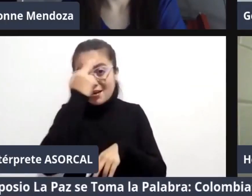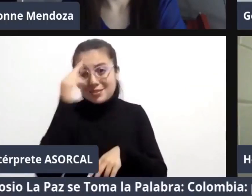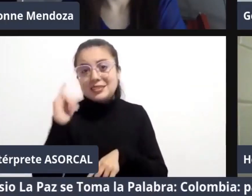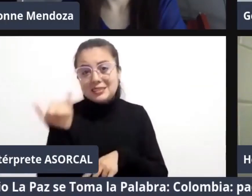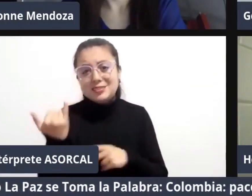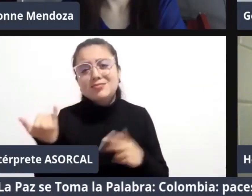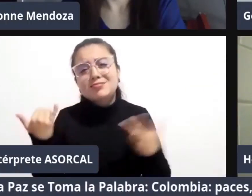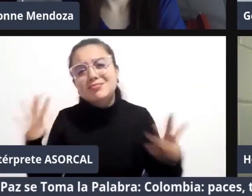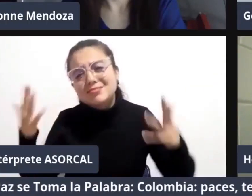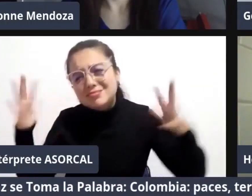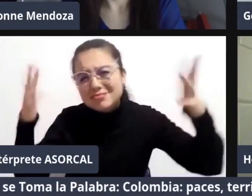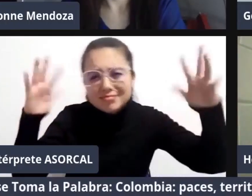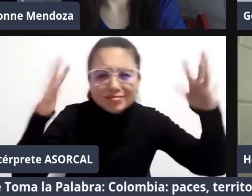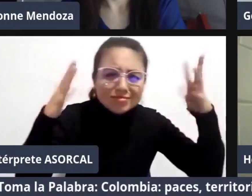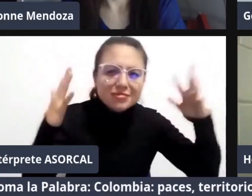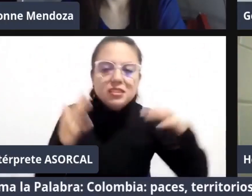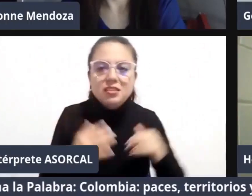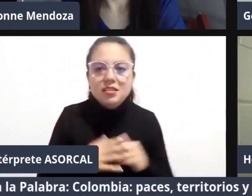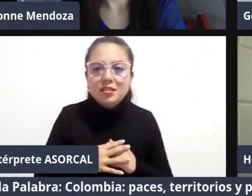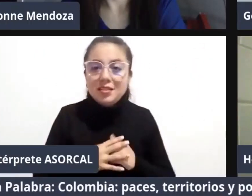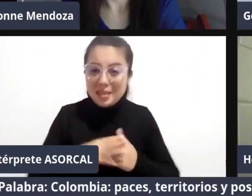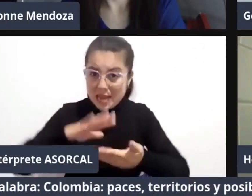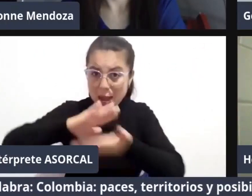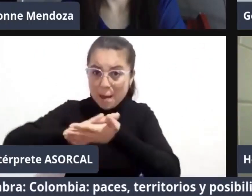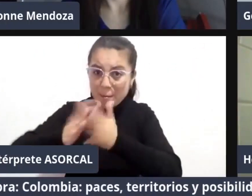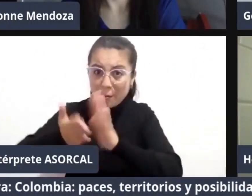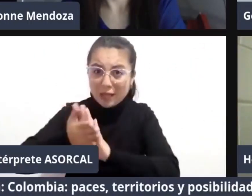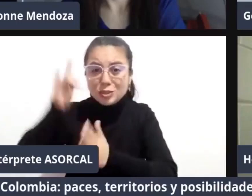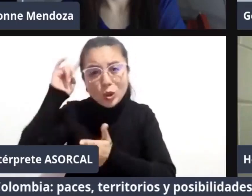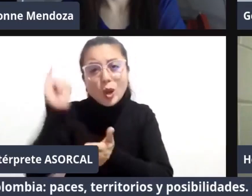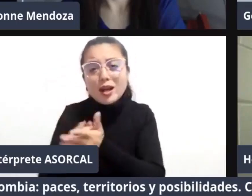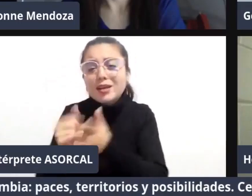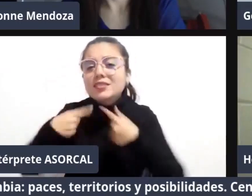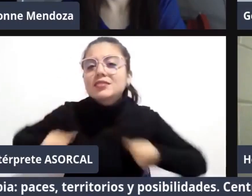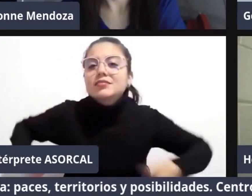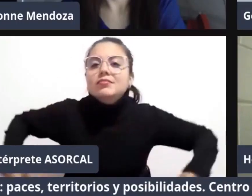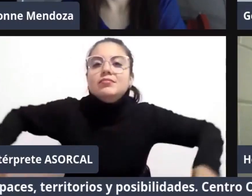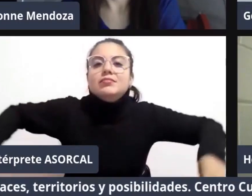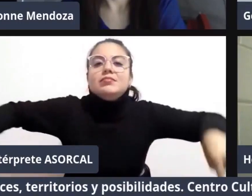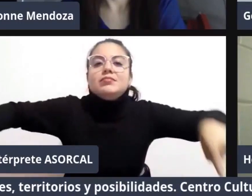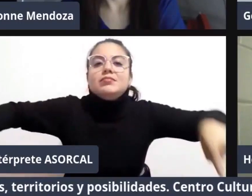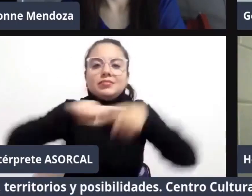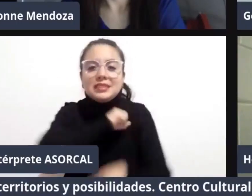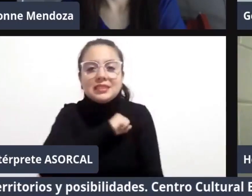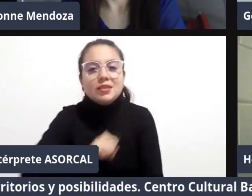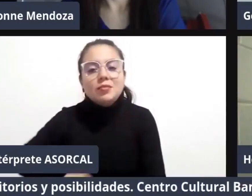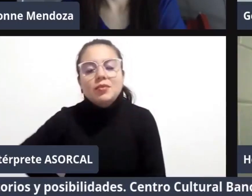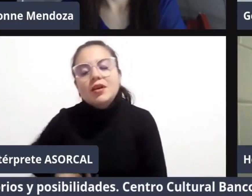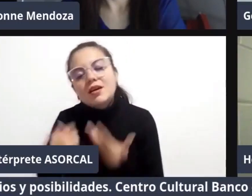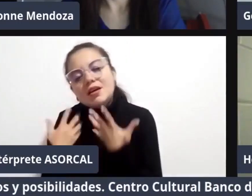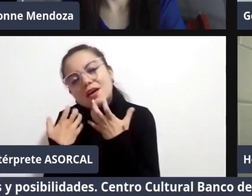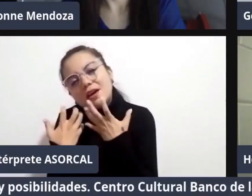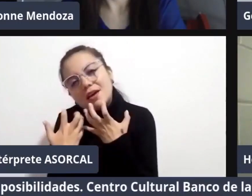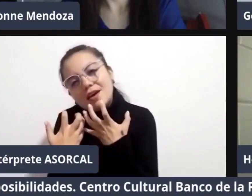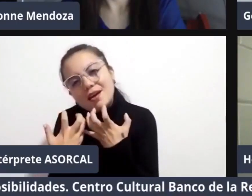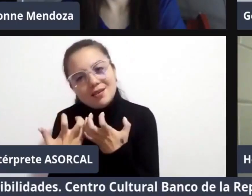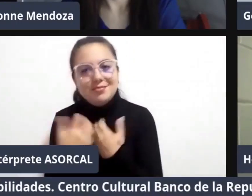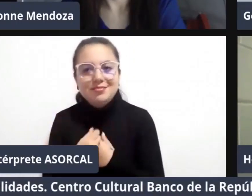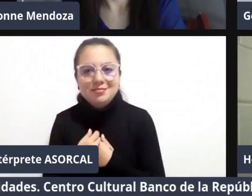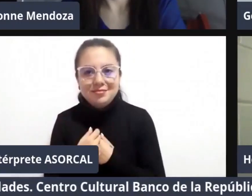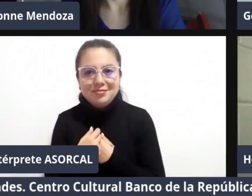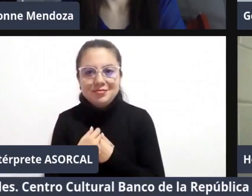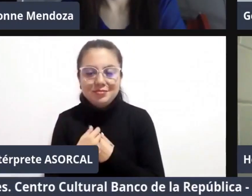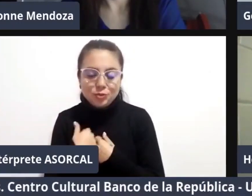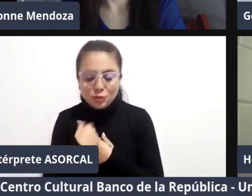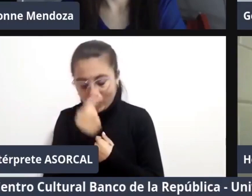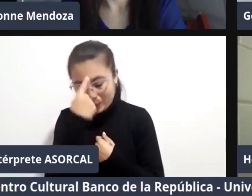la paz era un deseo de todos los salvadoreños, no solo de los católicos, ¿no?